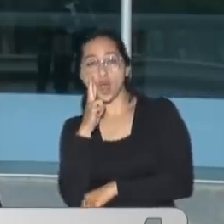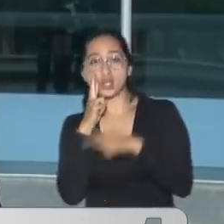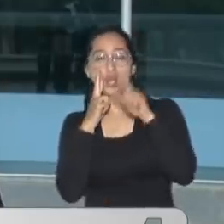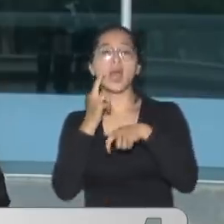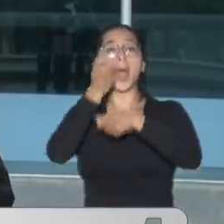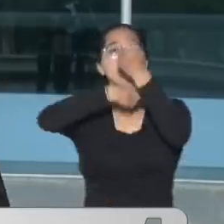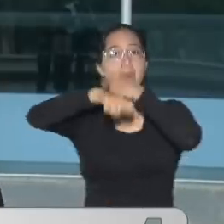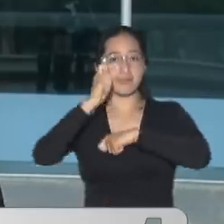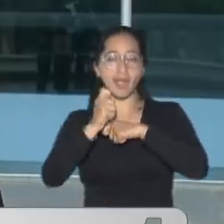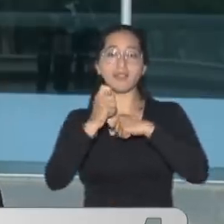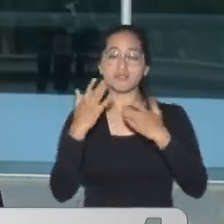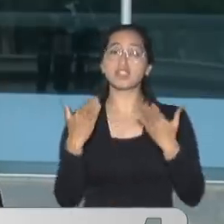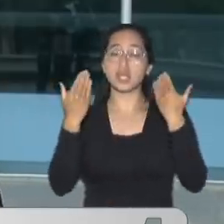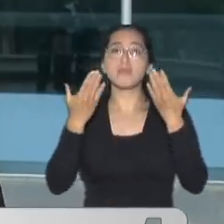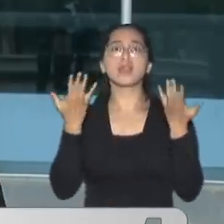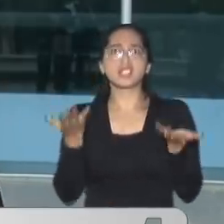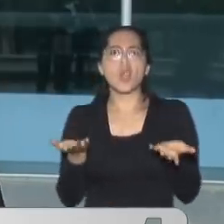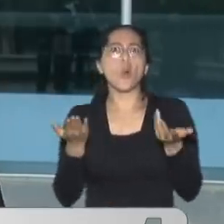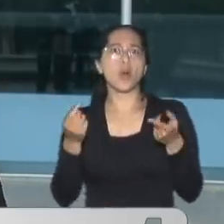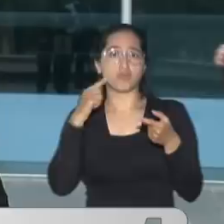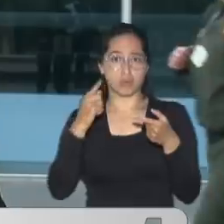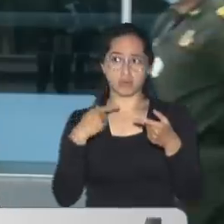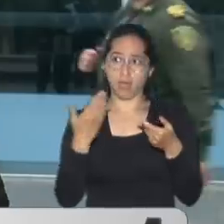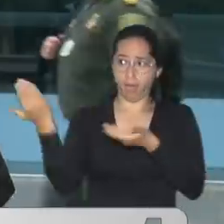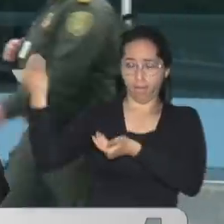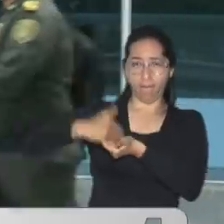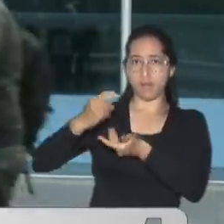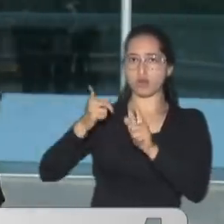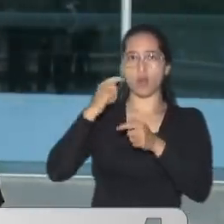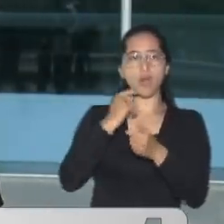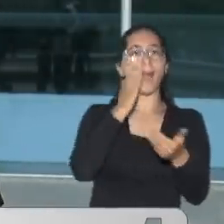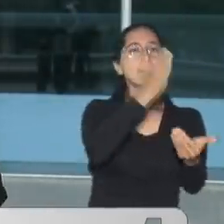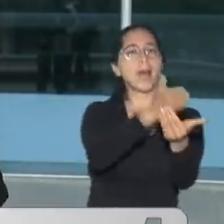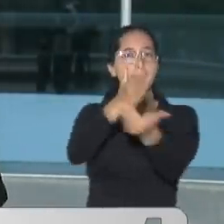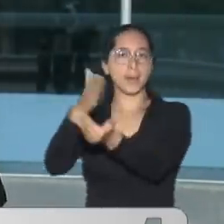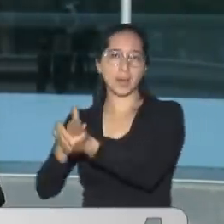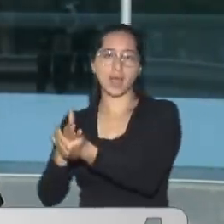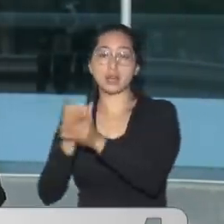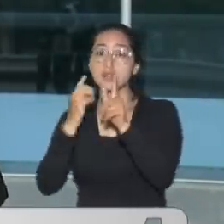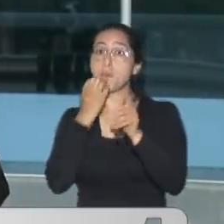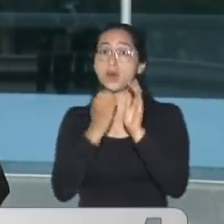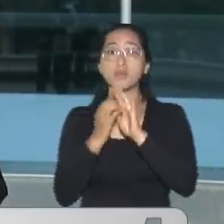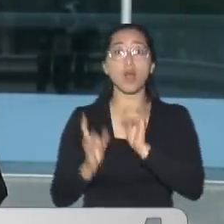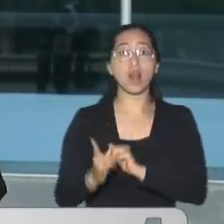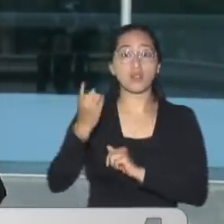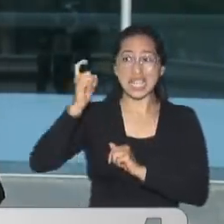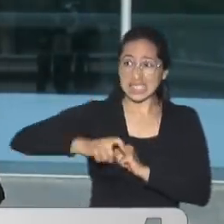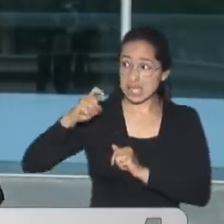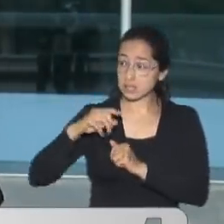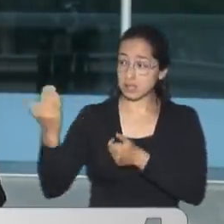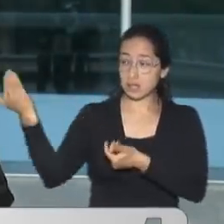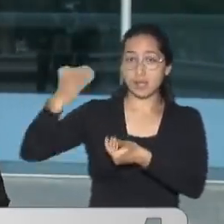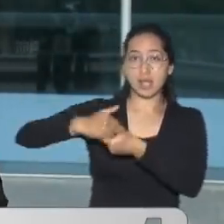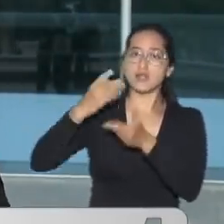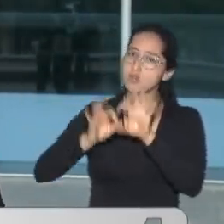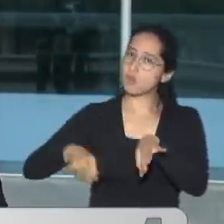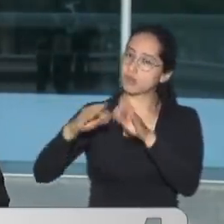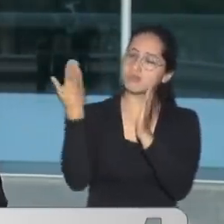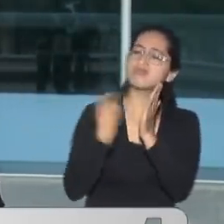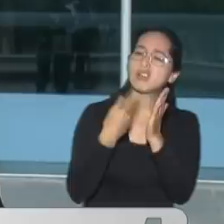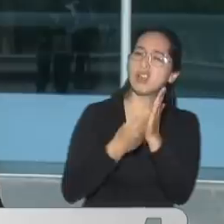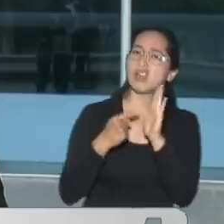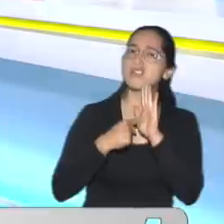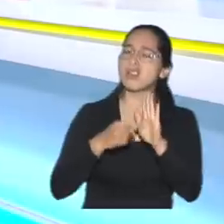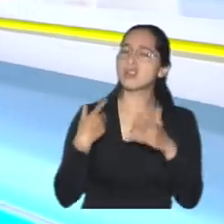de comunicación y aquellas personas que necesiten viajar o que lleguen a la ciudad y que acrediten esta movilización. Es por